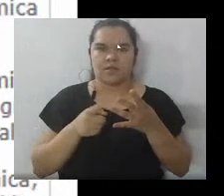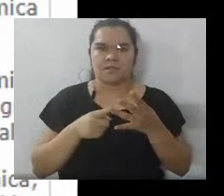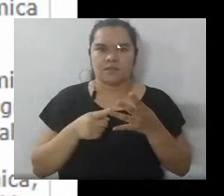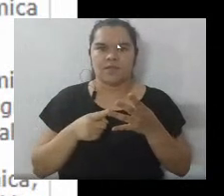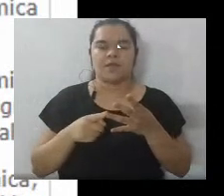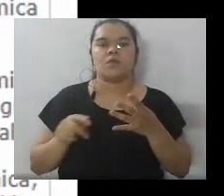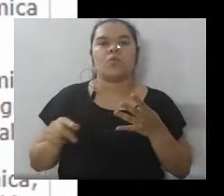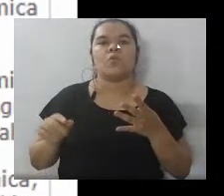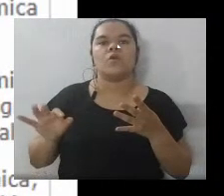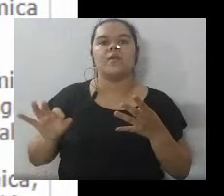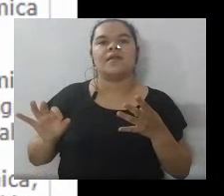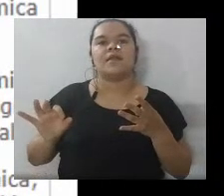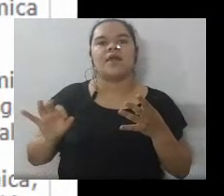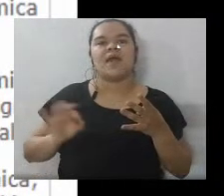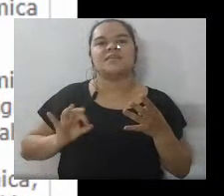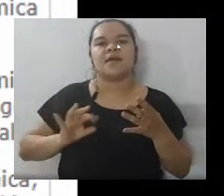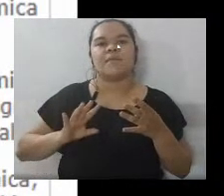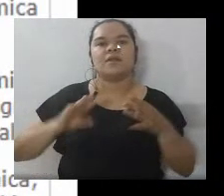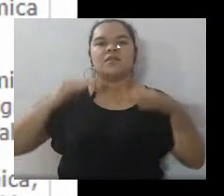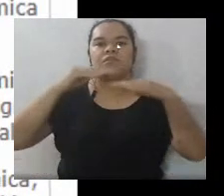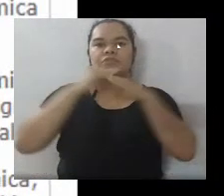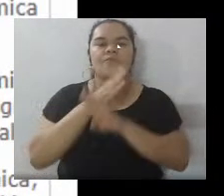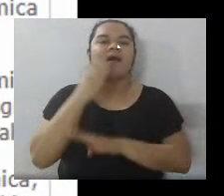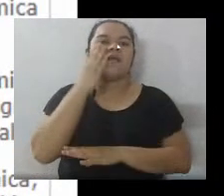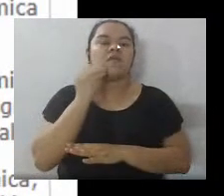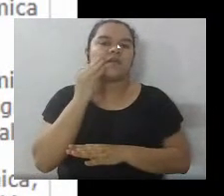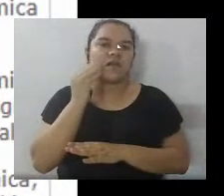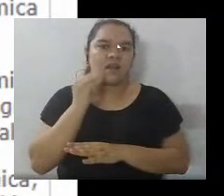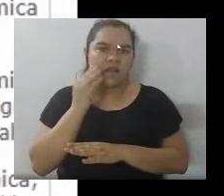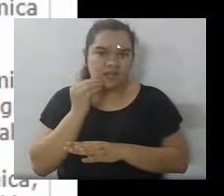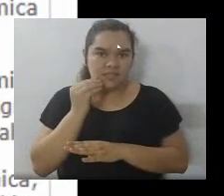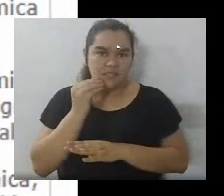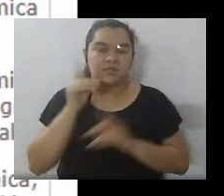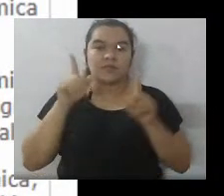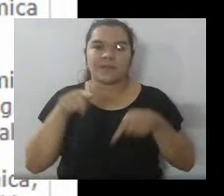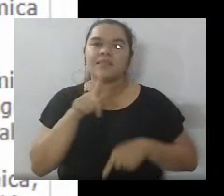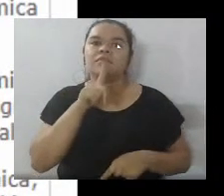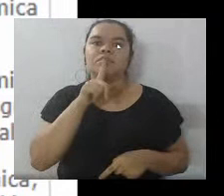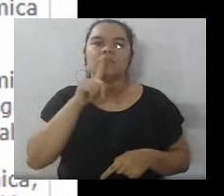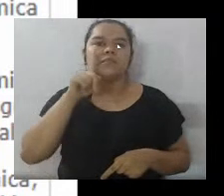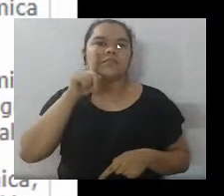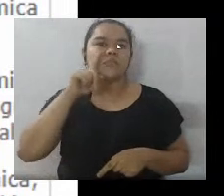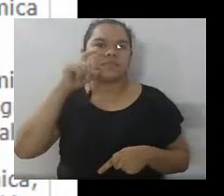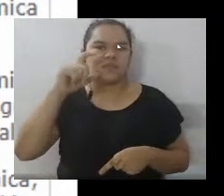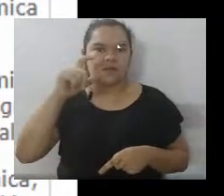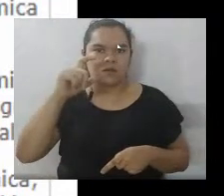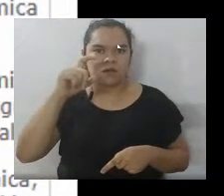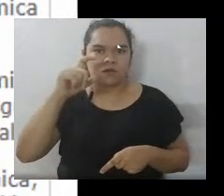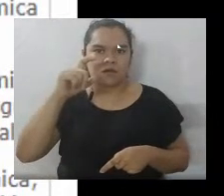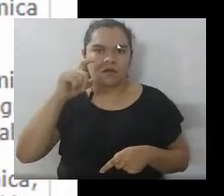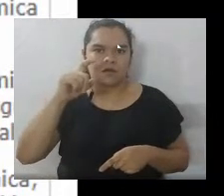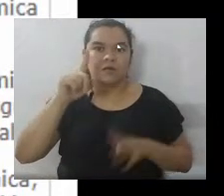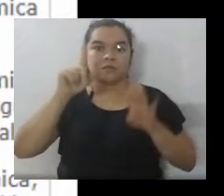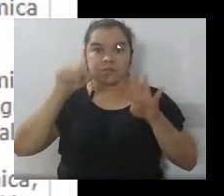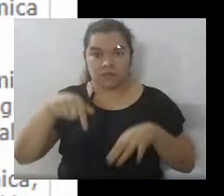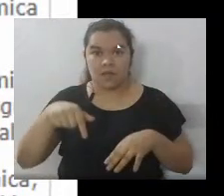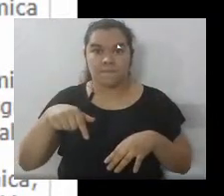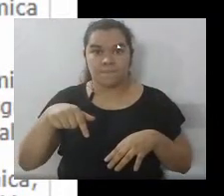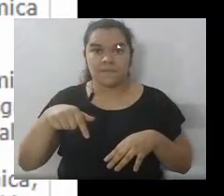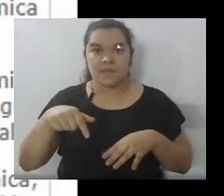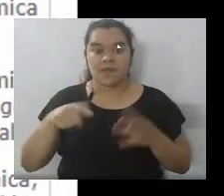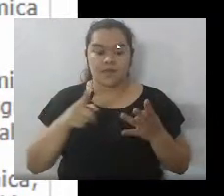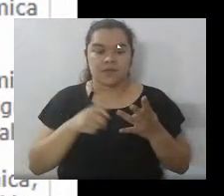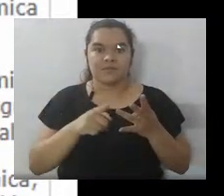un examen nivelatorio de inglés y de TIC, que eso no tienen clases,